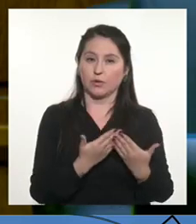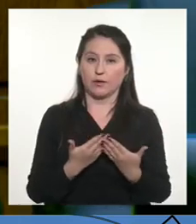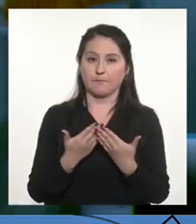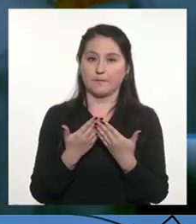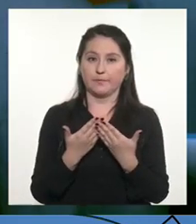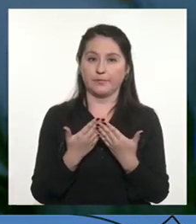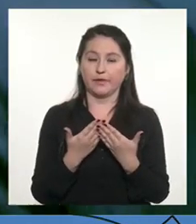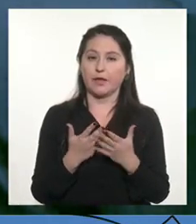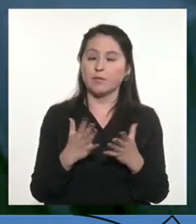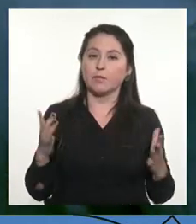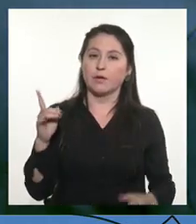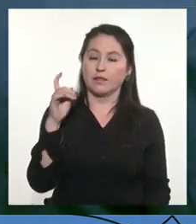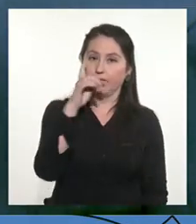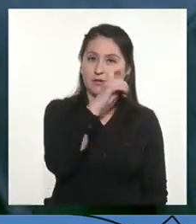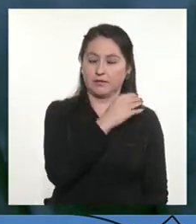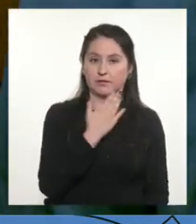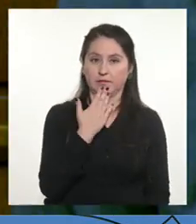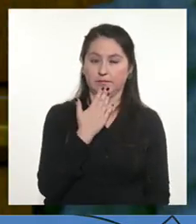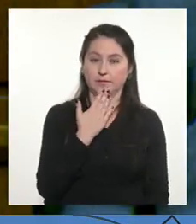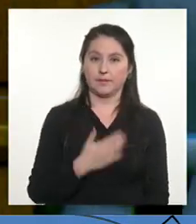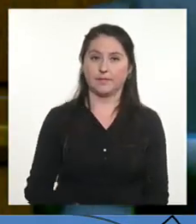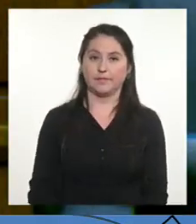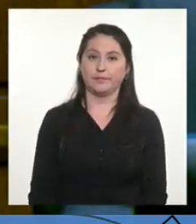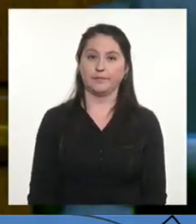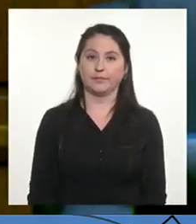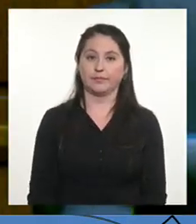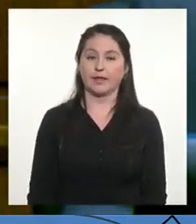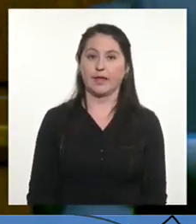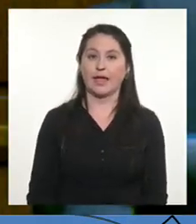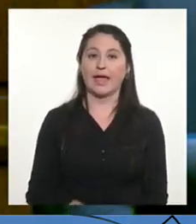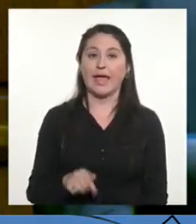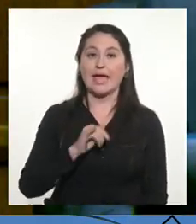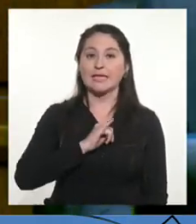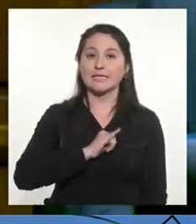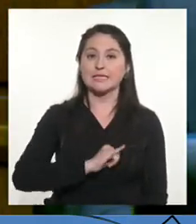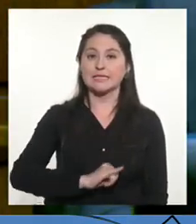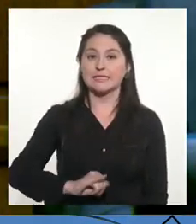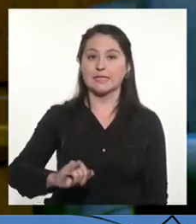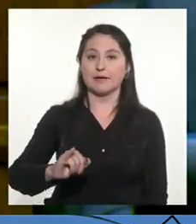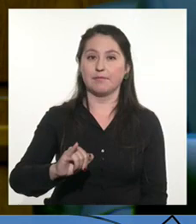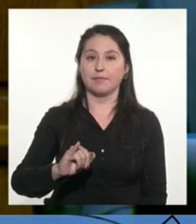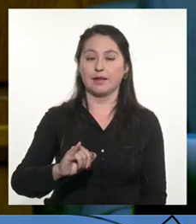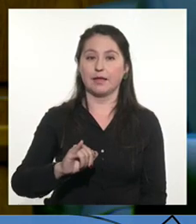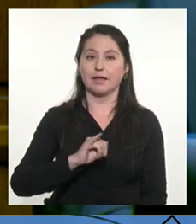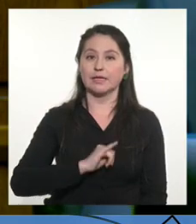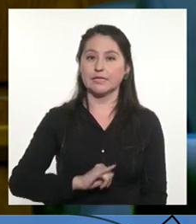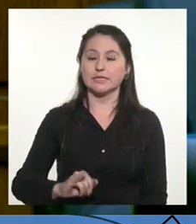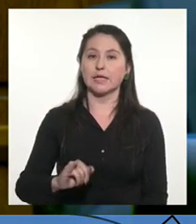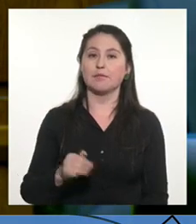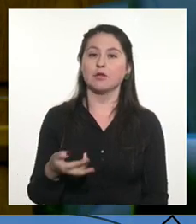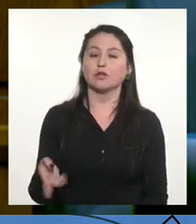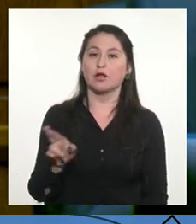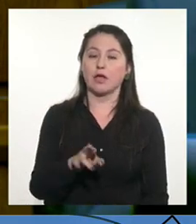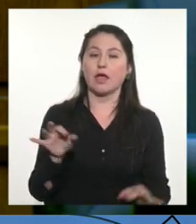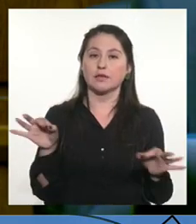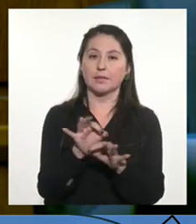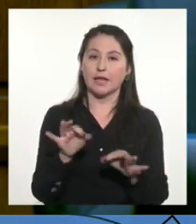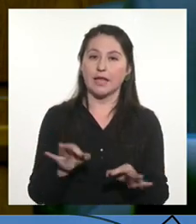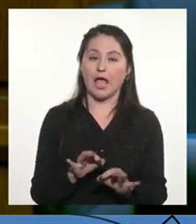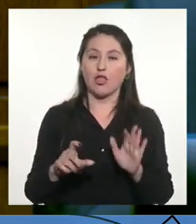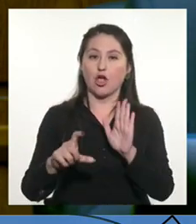complejísimo y para esto siempre nos hemos basado en la práctica en lo que dice el código civil